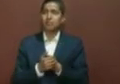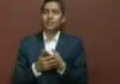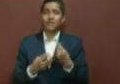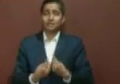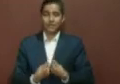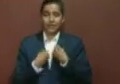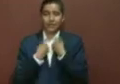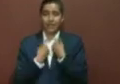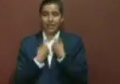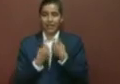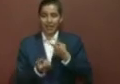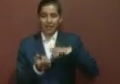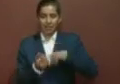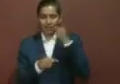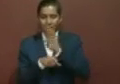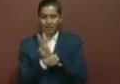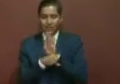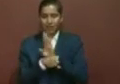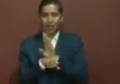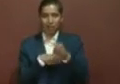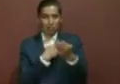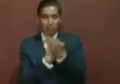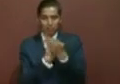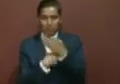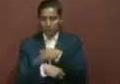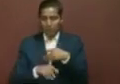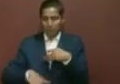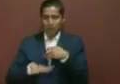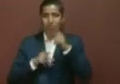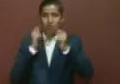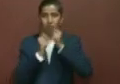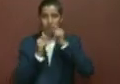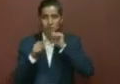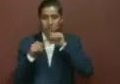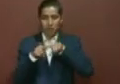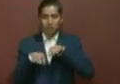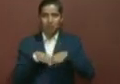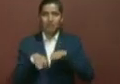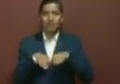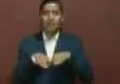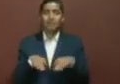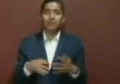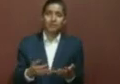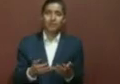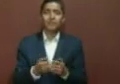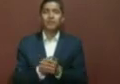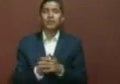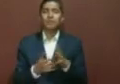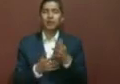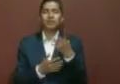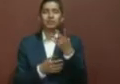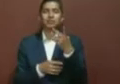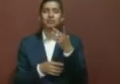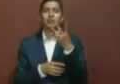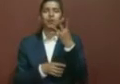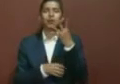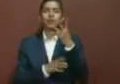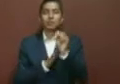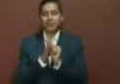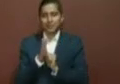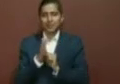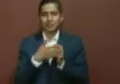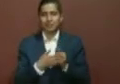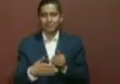viven o se benefician directamente de la actividad turística. Eso está medido para el primer cuatrimestre del año,